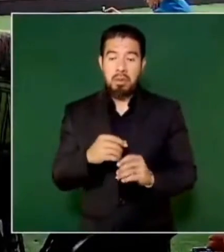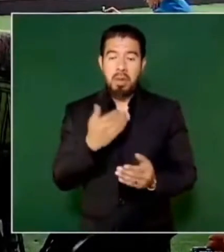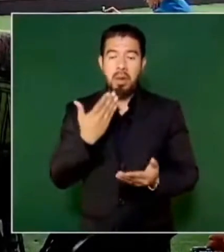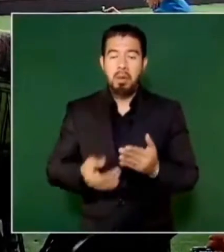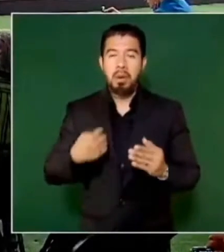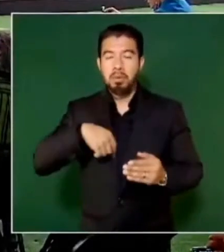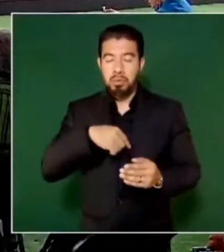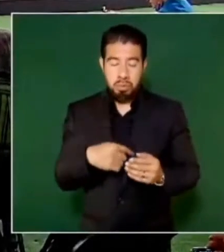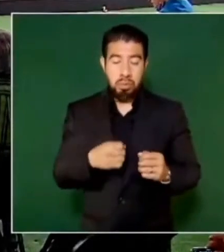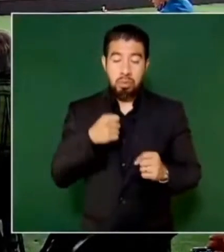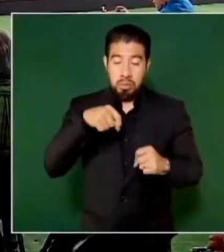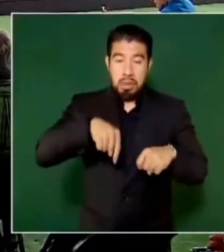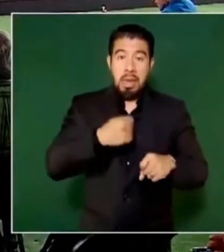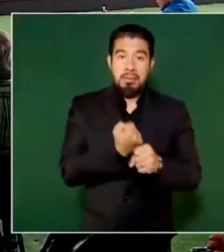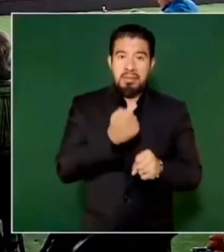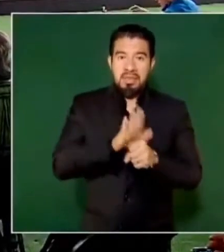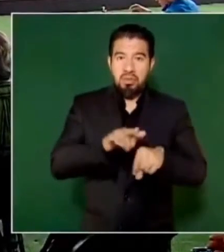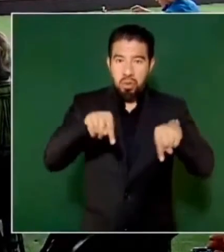111,000.